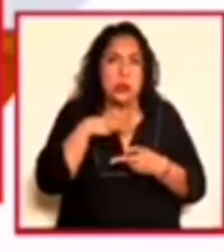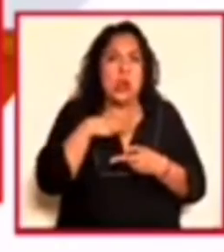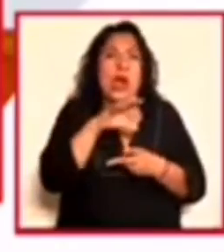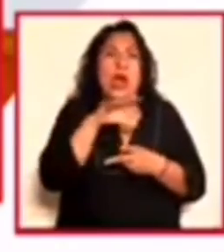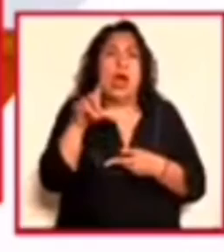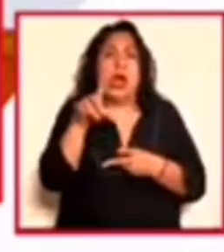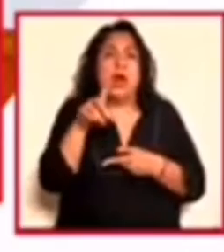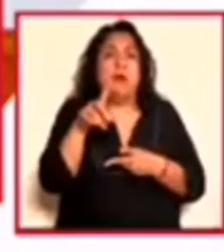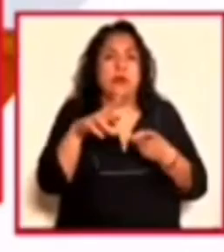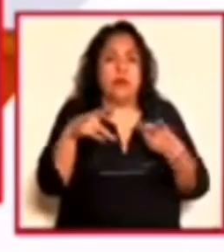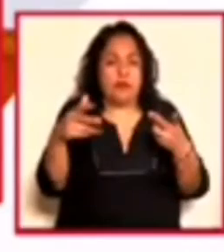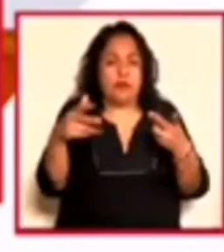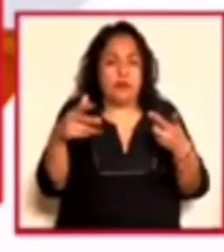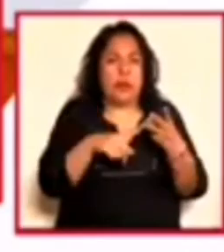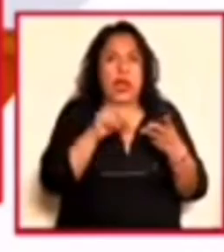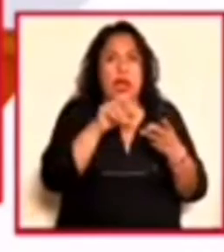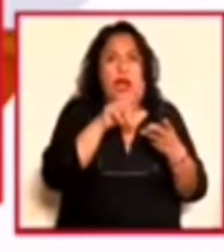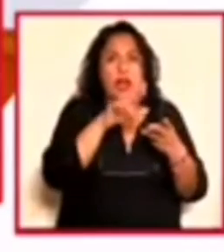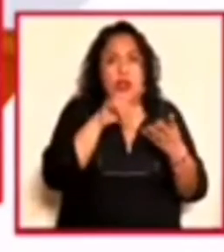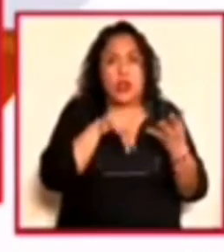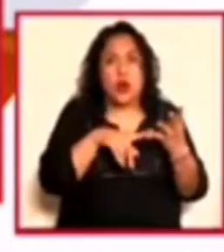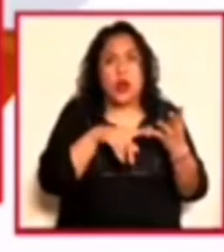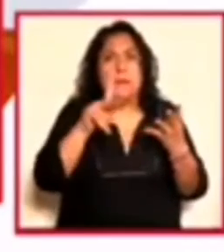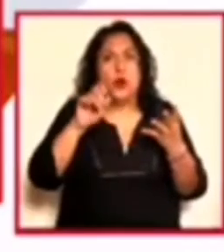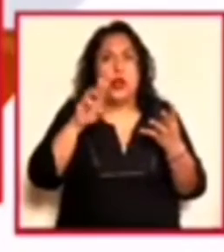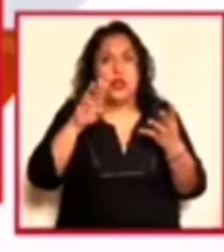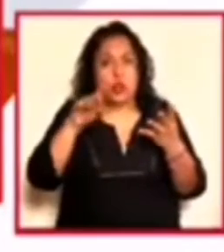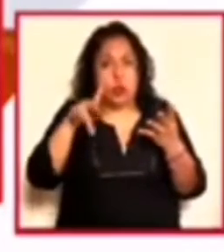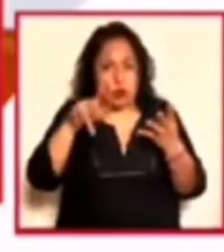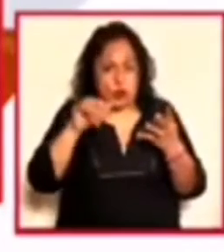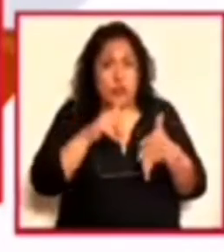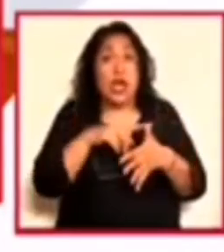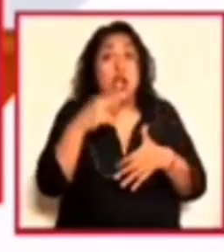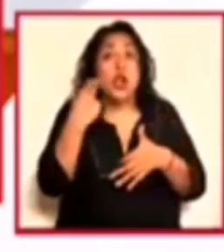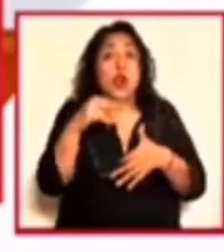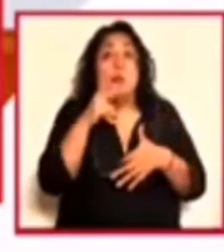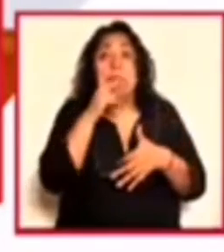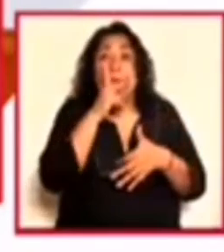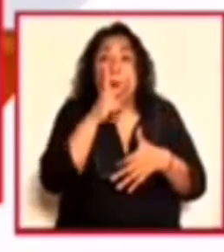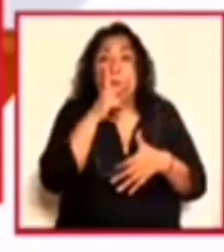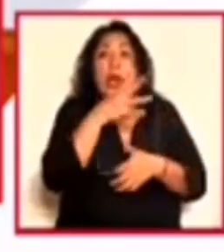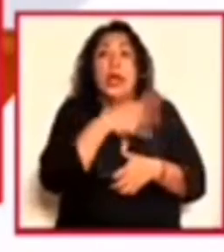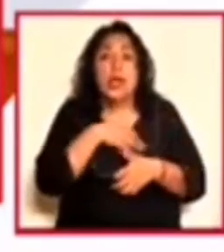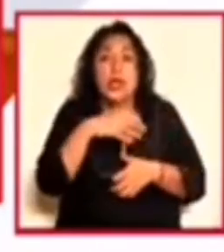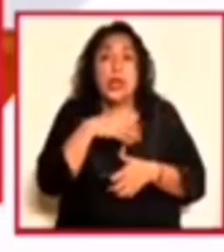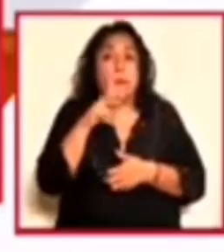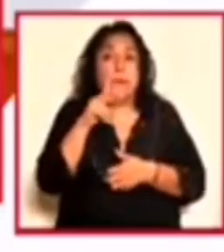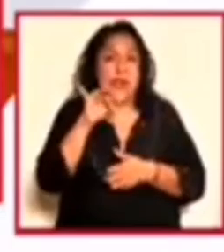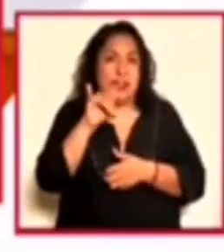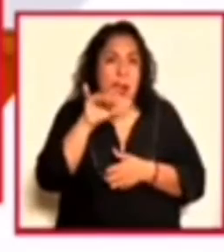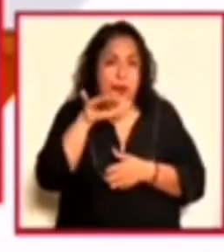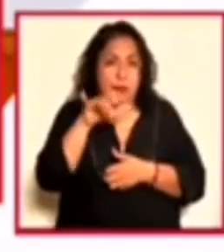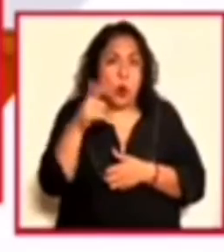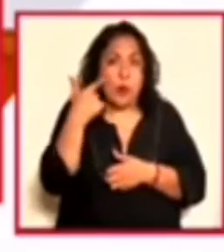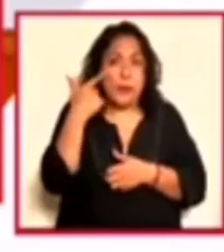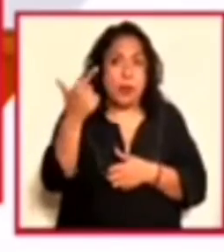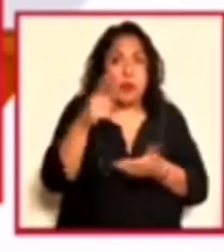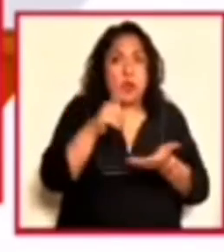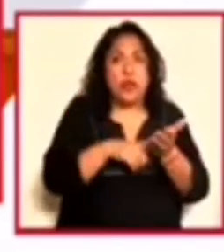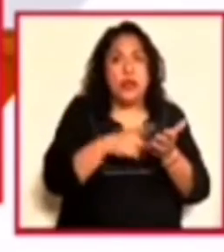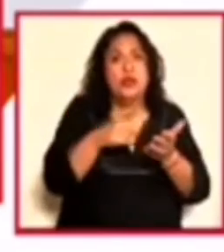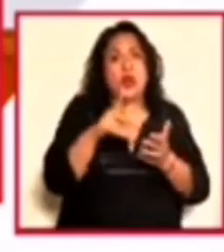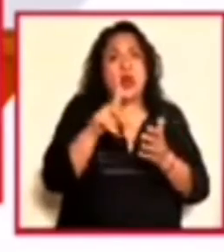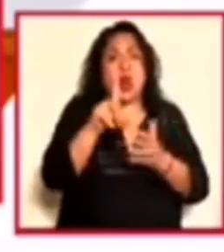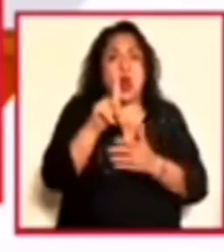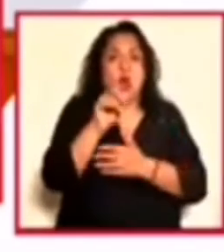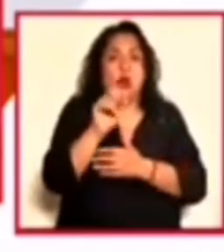la relación entre Juan José Arreola y Elena Poniatowska y el nombre del padre del hijo de Pita Amor se encuentran en Los peones son